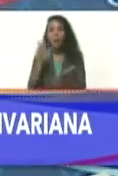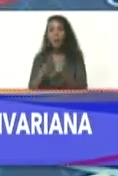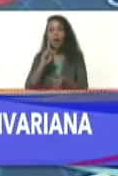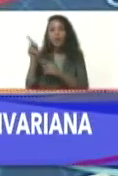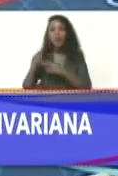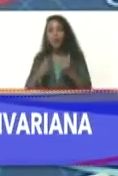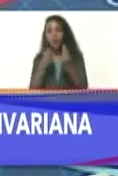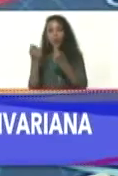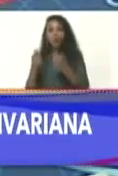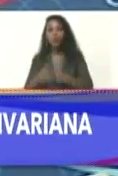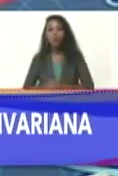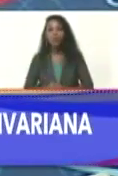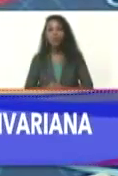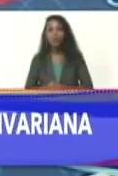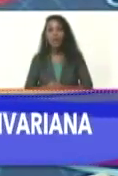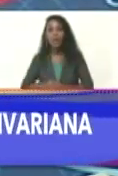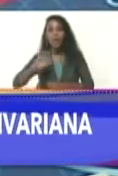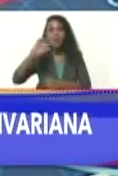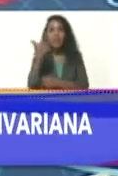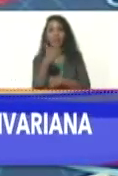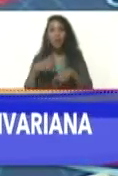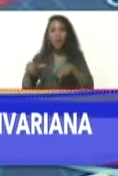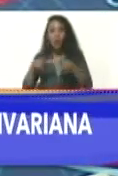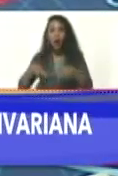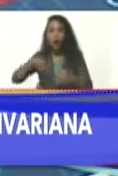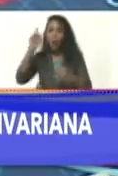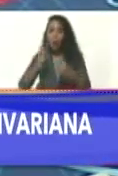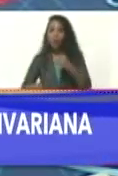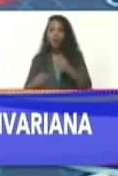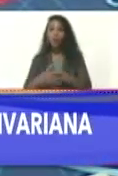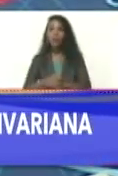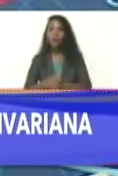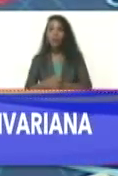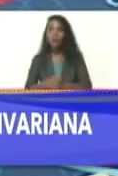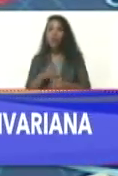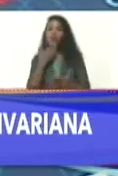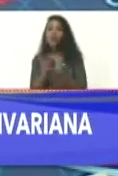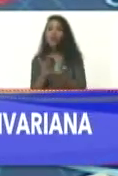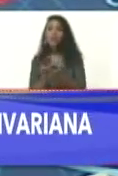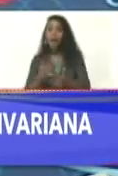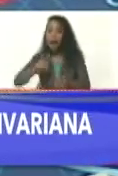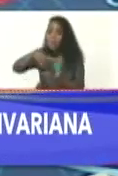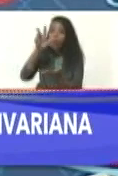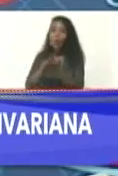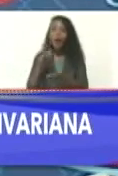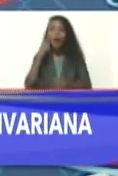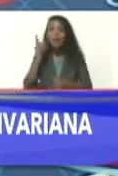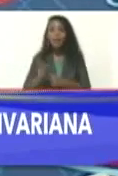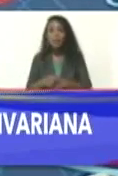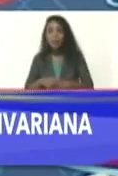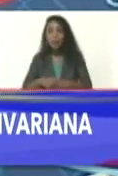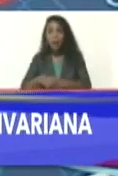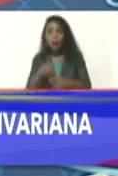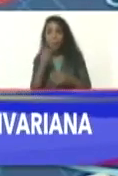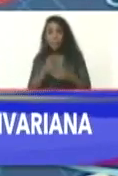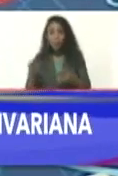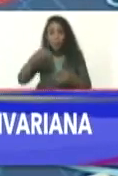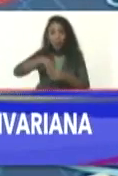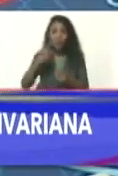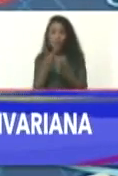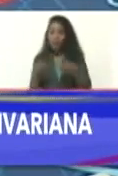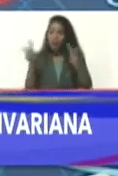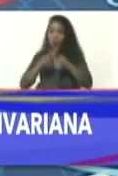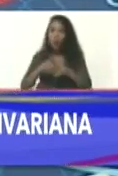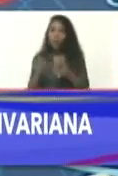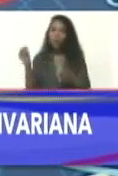también, Reverol. En tercer lugar y por último, me solicitan aprobar la exoneración de impuesto al valor agregado de